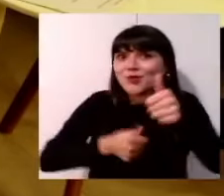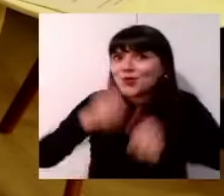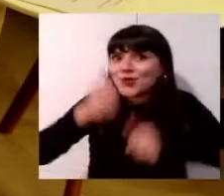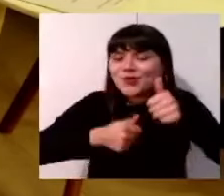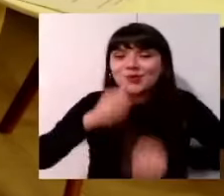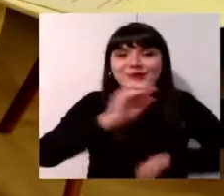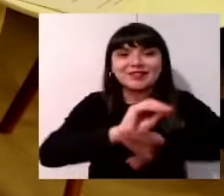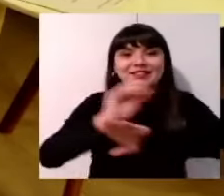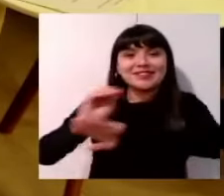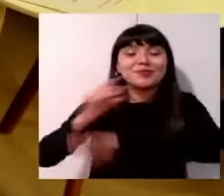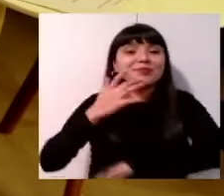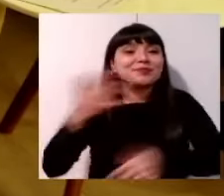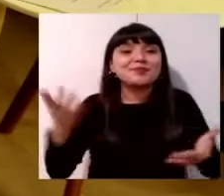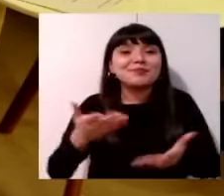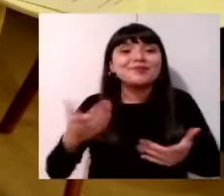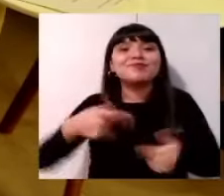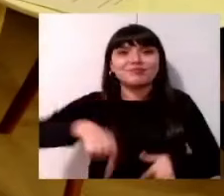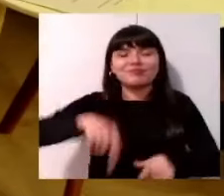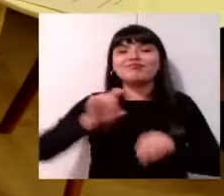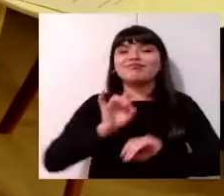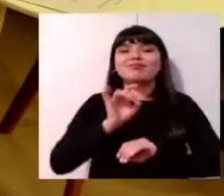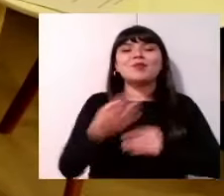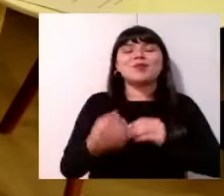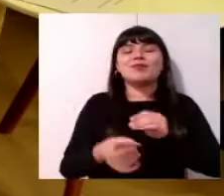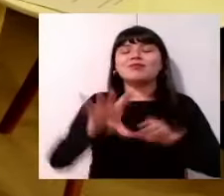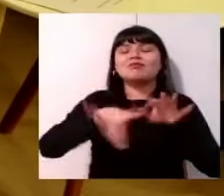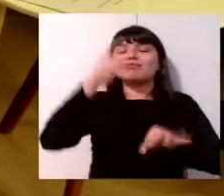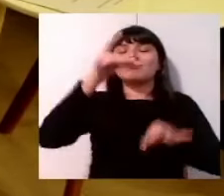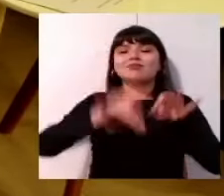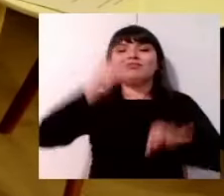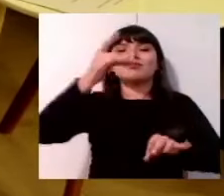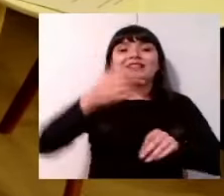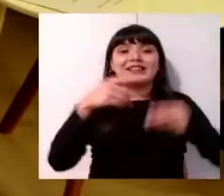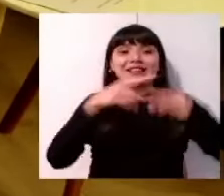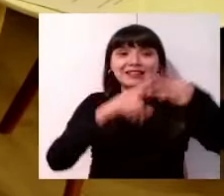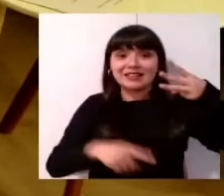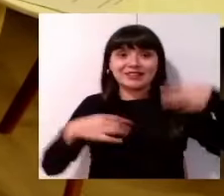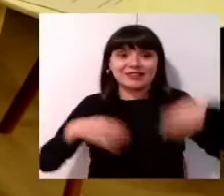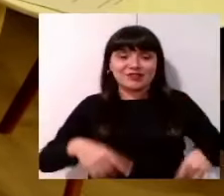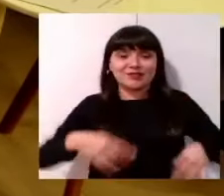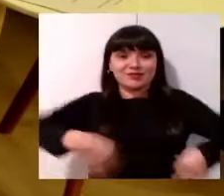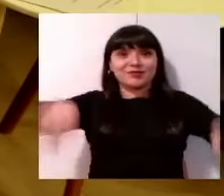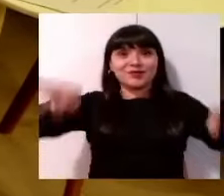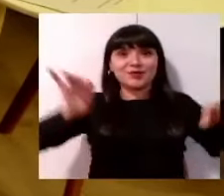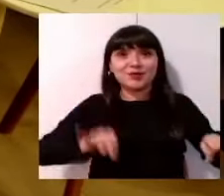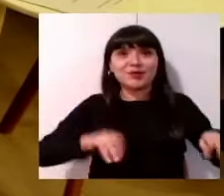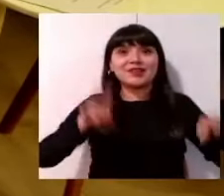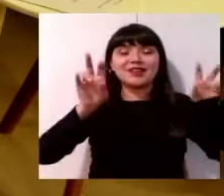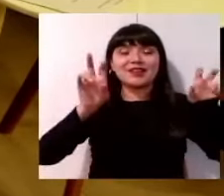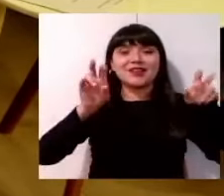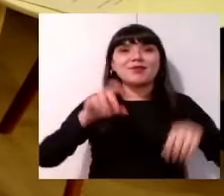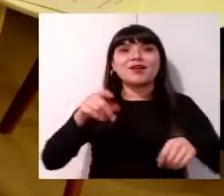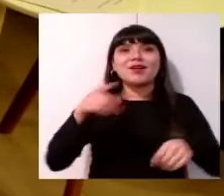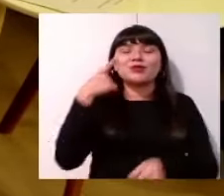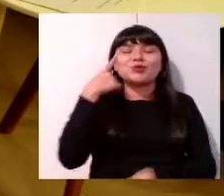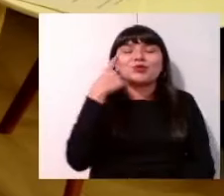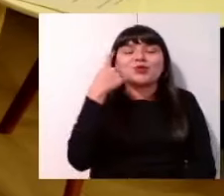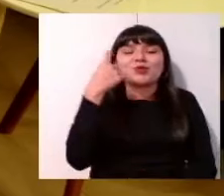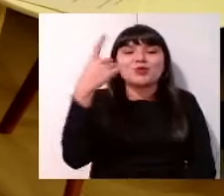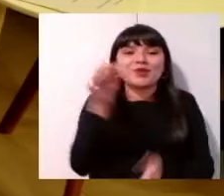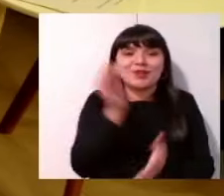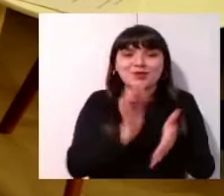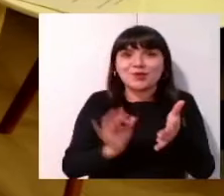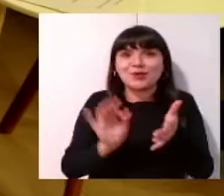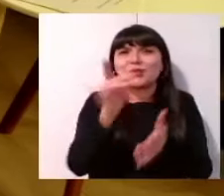vamos a estar sorteando 3 sets de ropa de cama de esta colección Sueños Ilustrados Kids, que está precioso. Aquí ustedes pueden ver